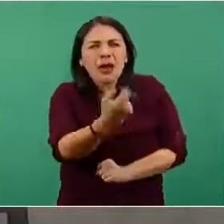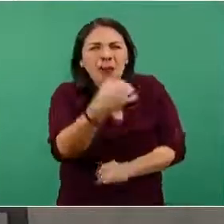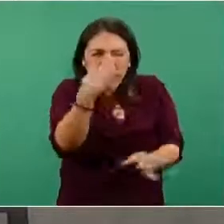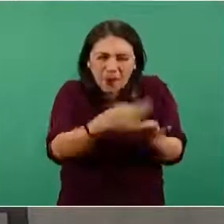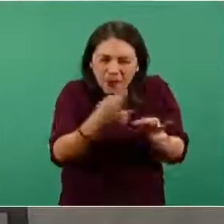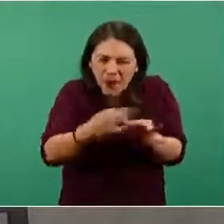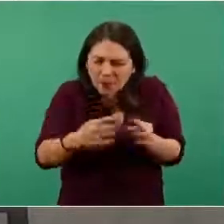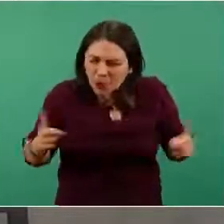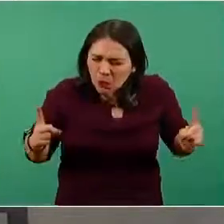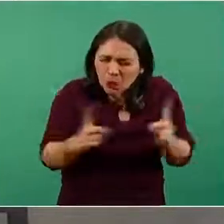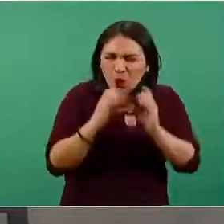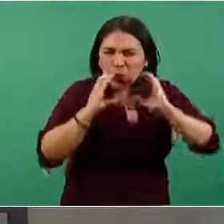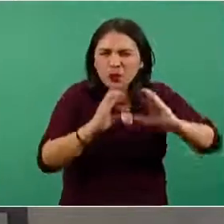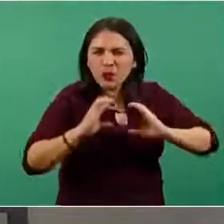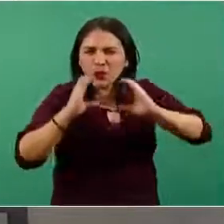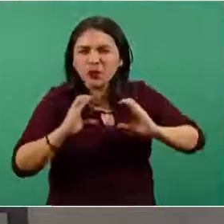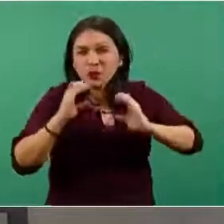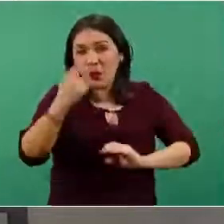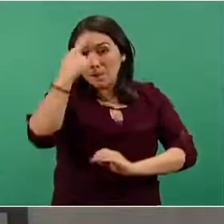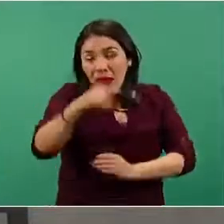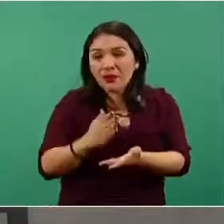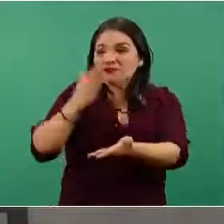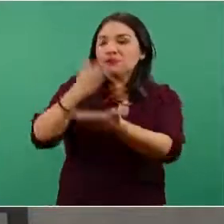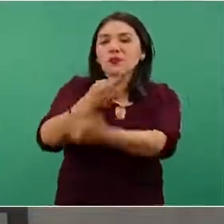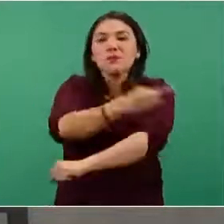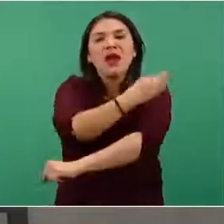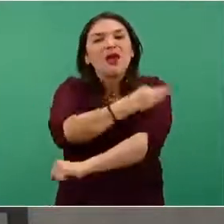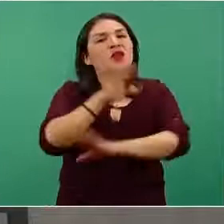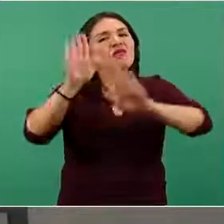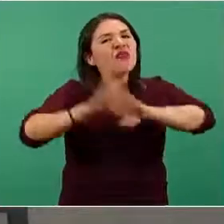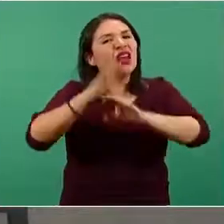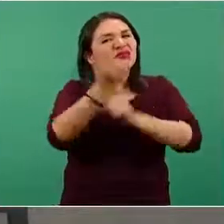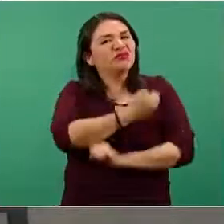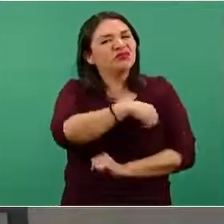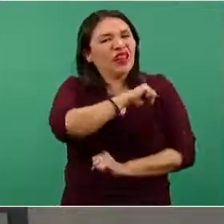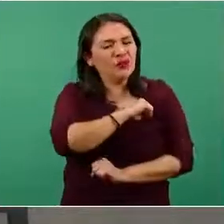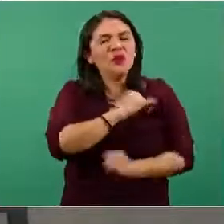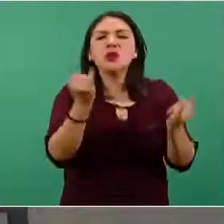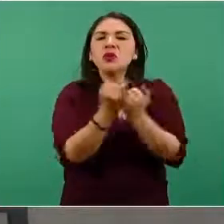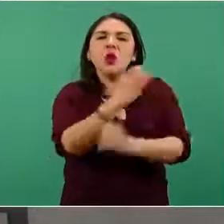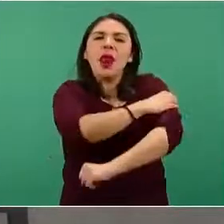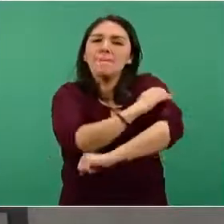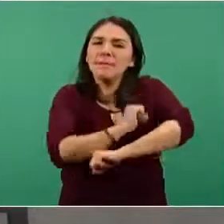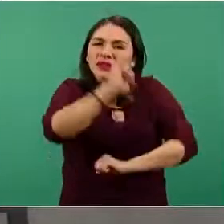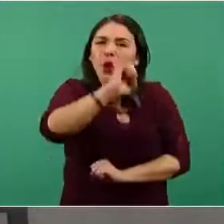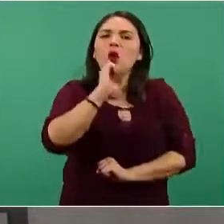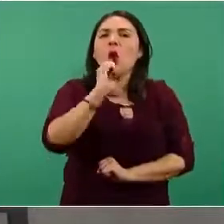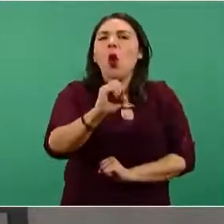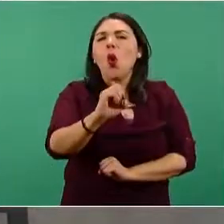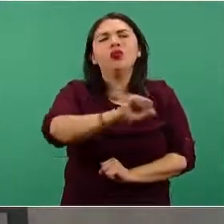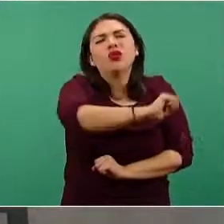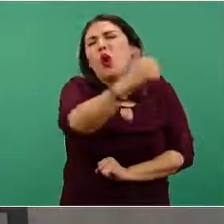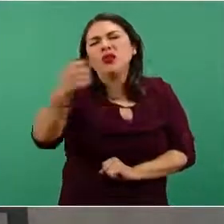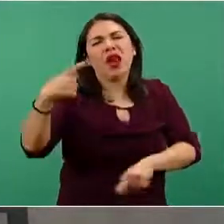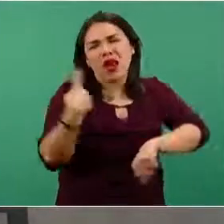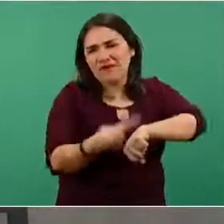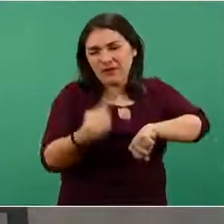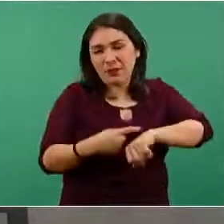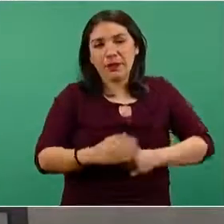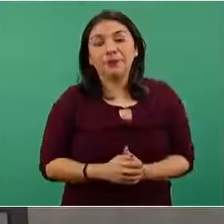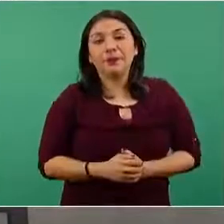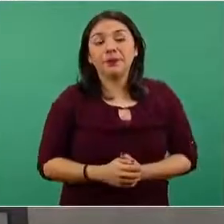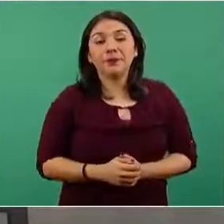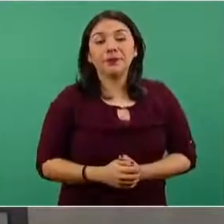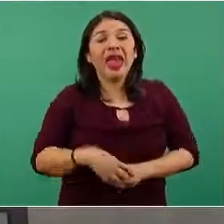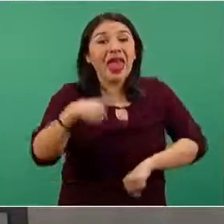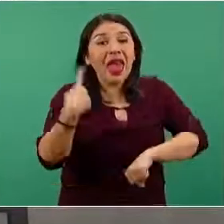siga la dieta para estar en las mejores condiciones. Lo mismo con la hipertensión o con cualquier otra enfermedad crónica. Respecto a